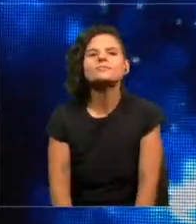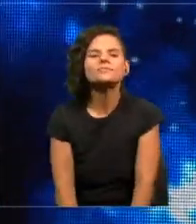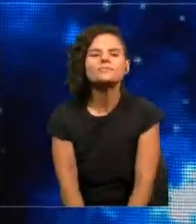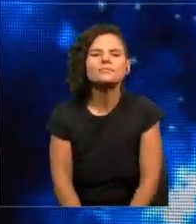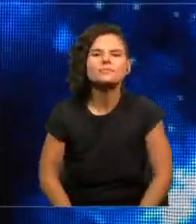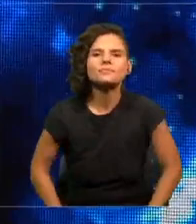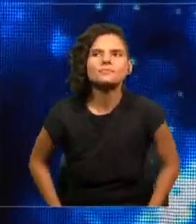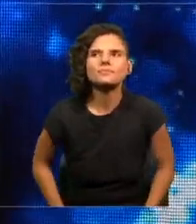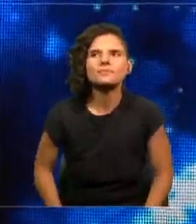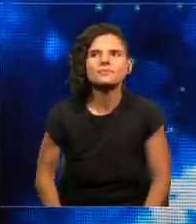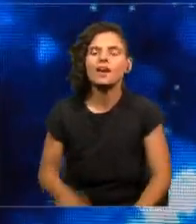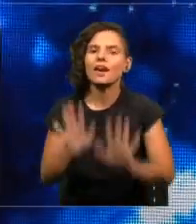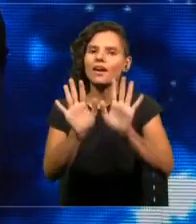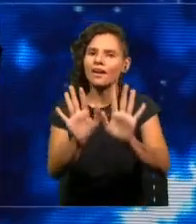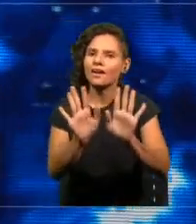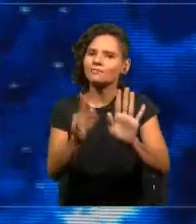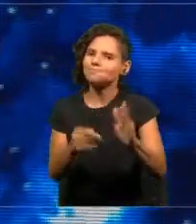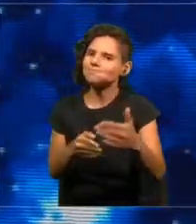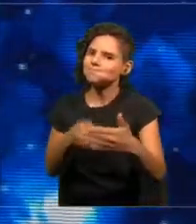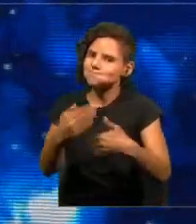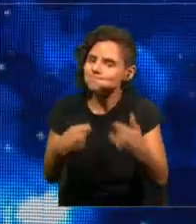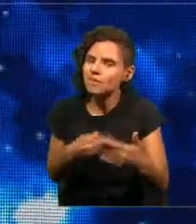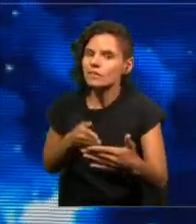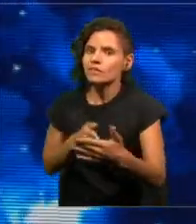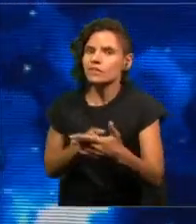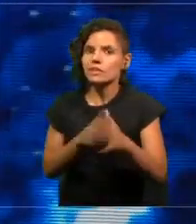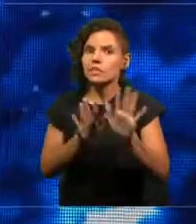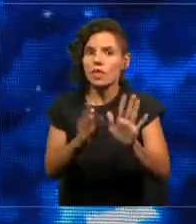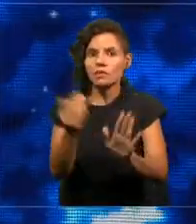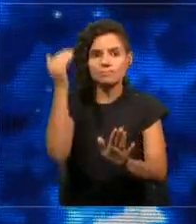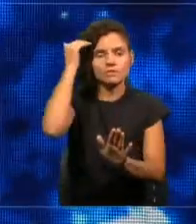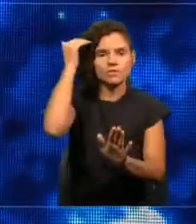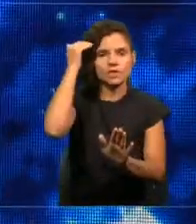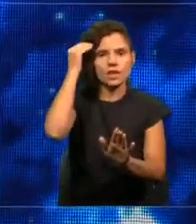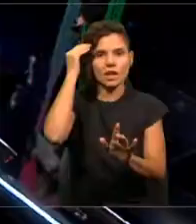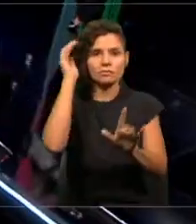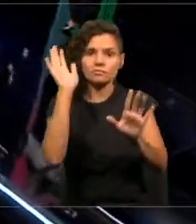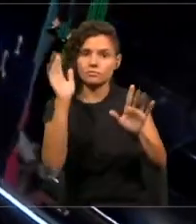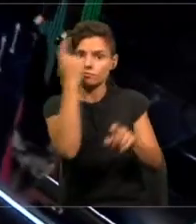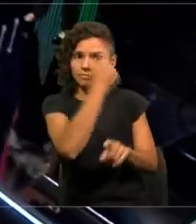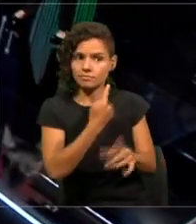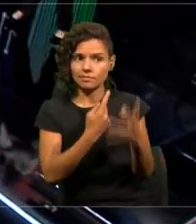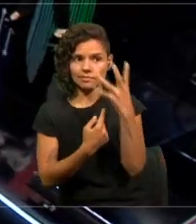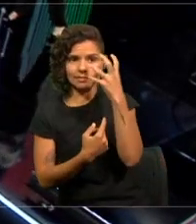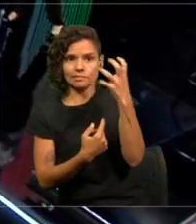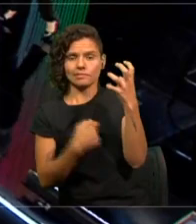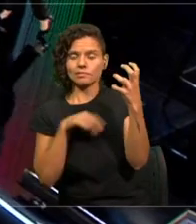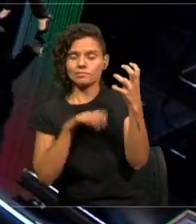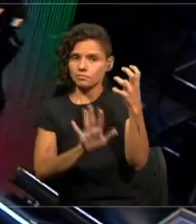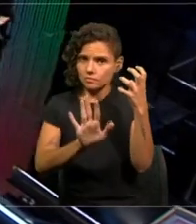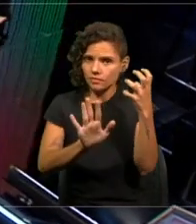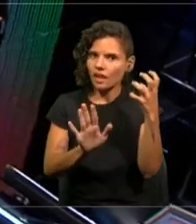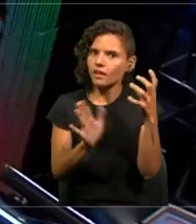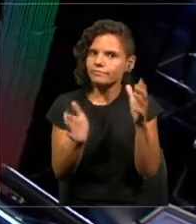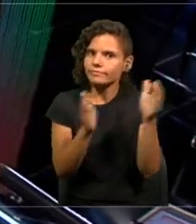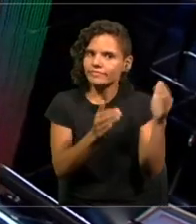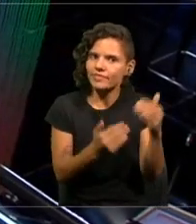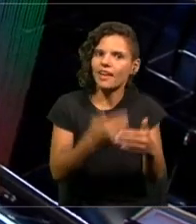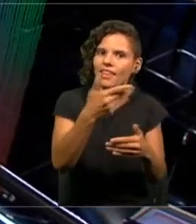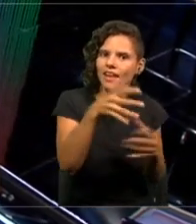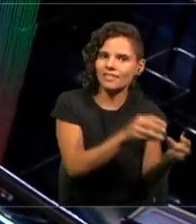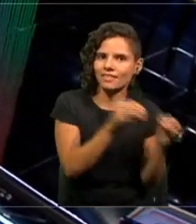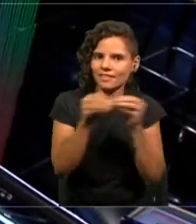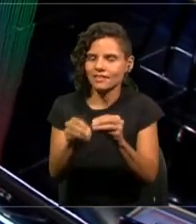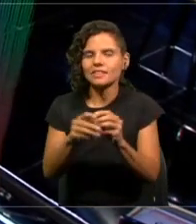pero hoy voy a tener y quiero que lo tengan en la mente con el tema del reconocimiento facial porque me voy a referir un poco más adelante todos